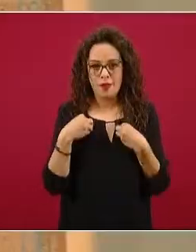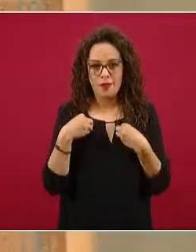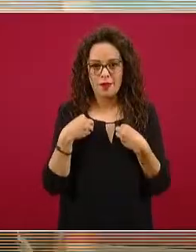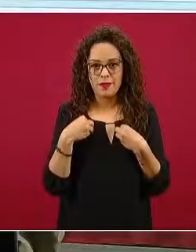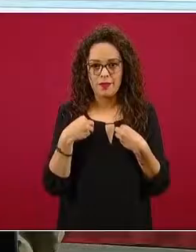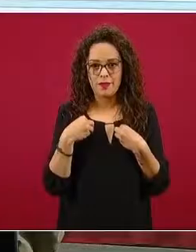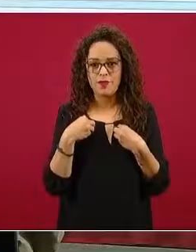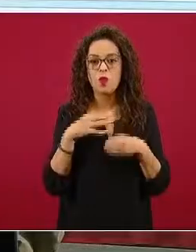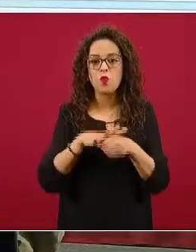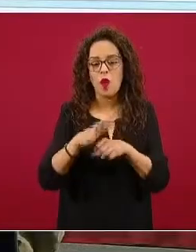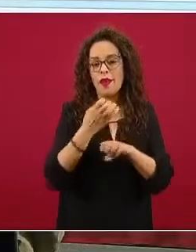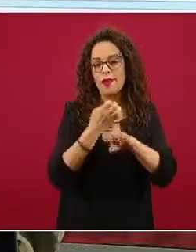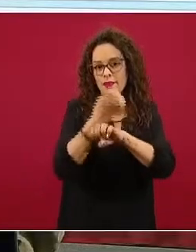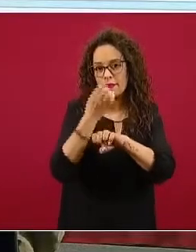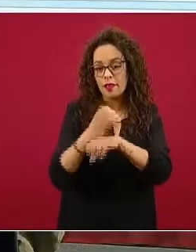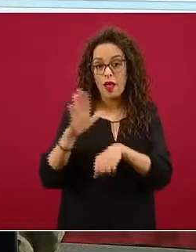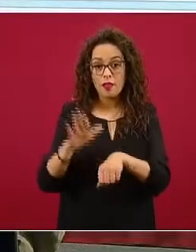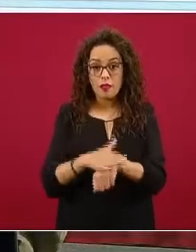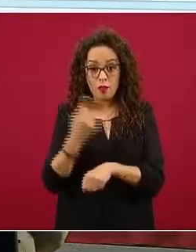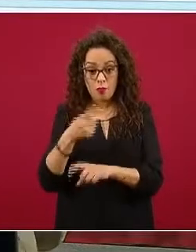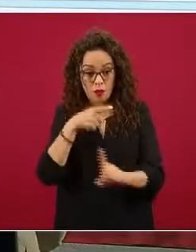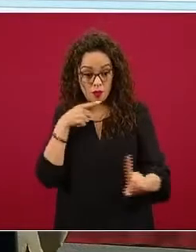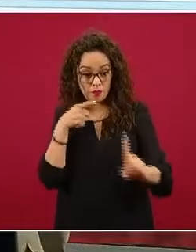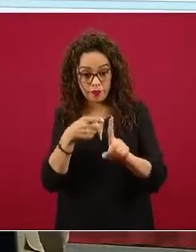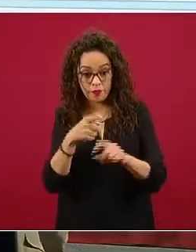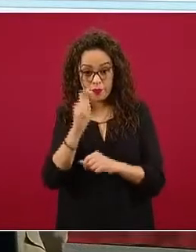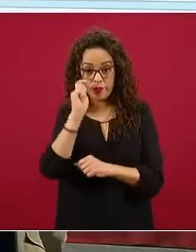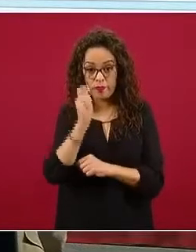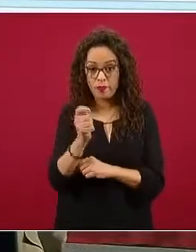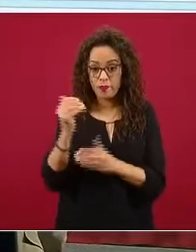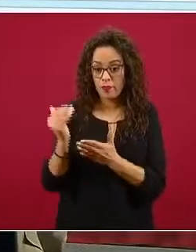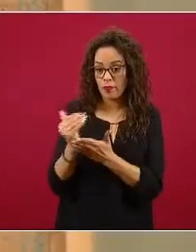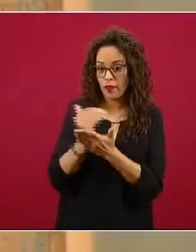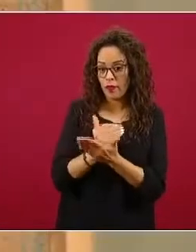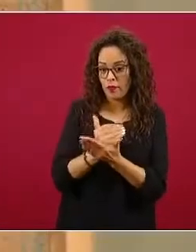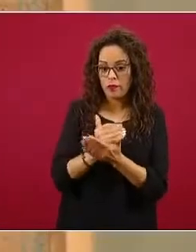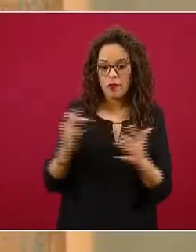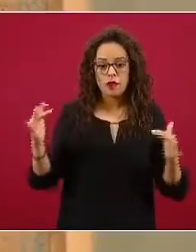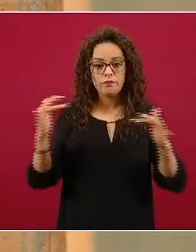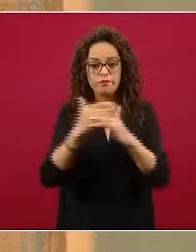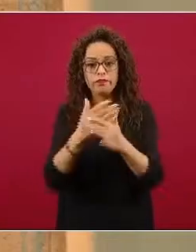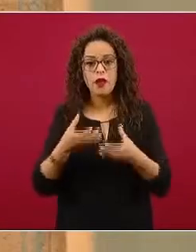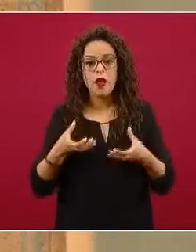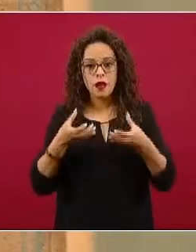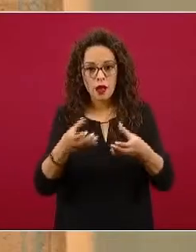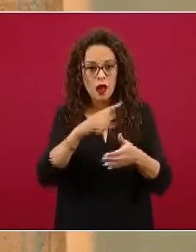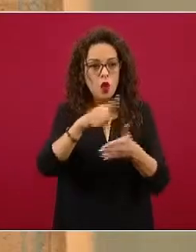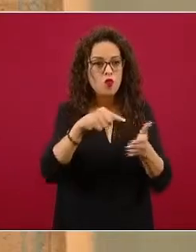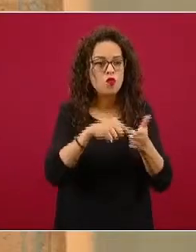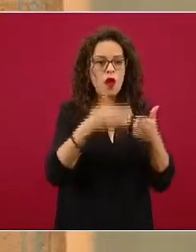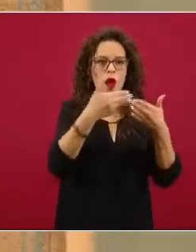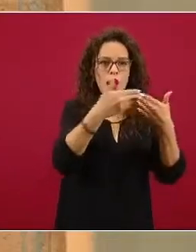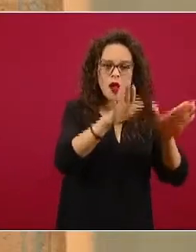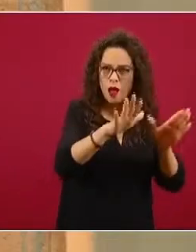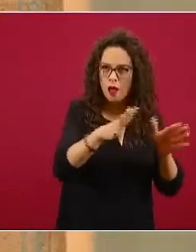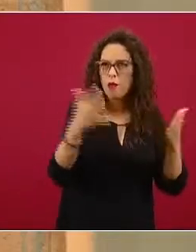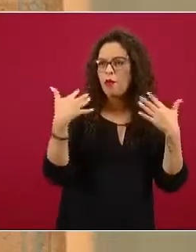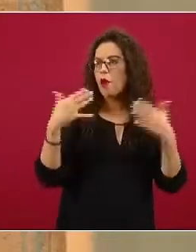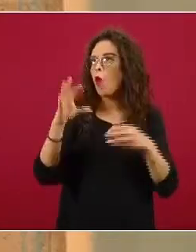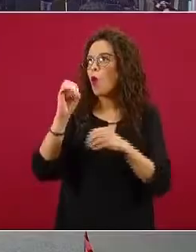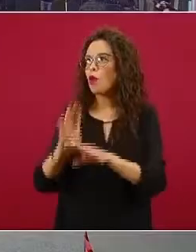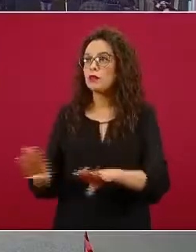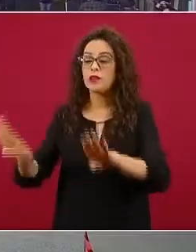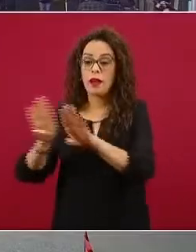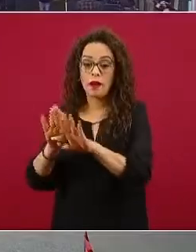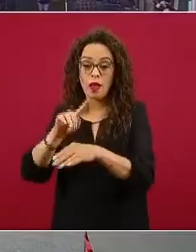acciones que van orientadas a disminuir la movilidad en los espacios públicos, tanto abiertos como cerrados, y a las diferentes